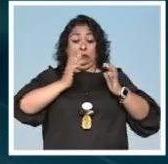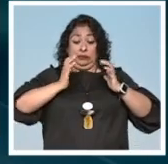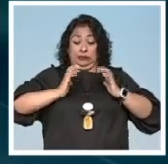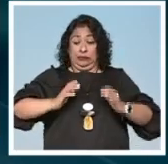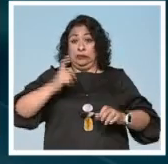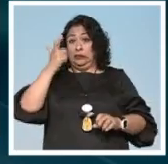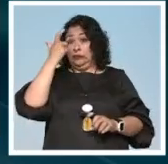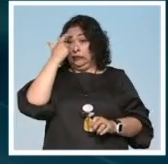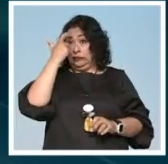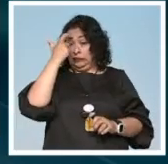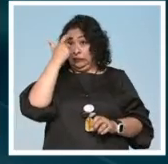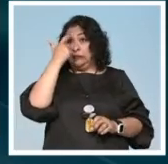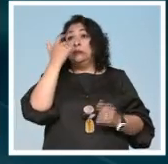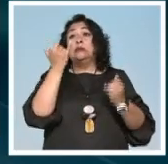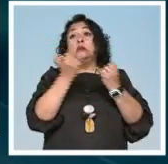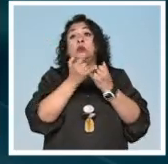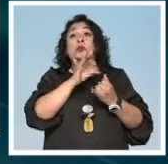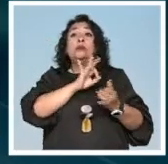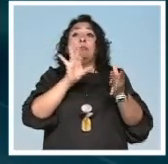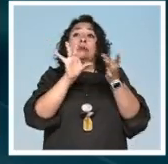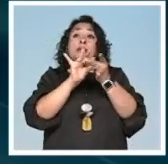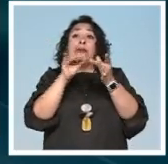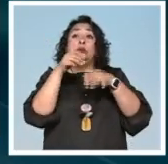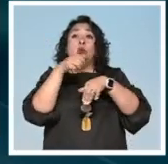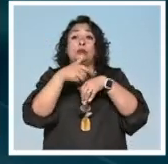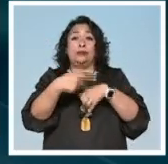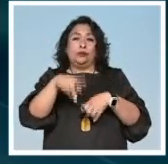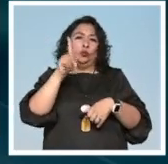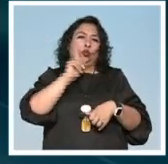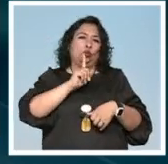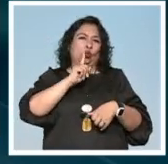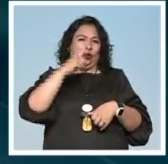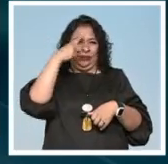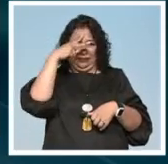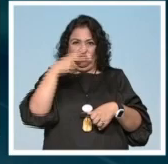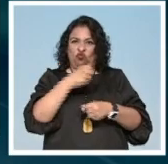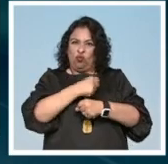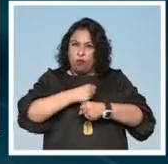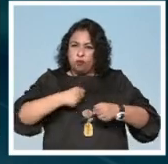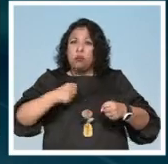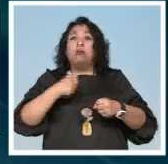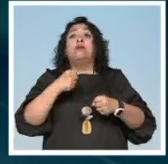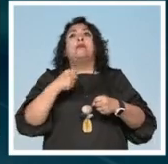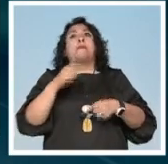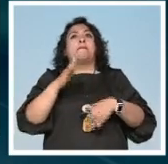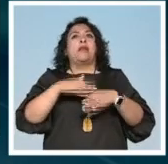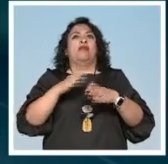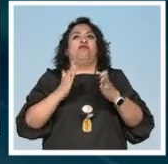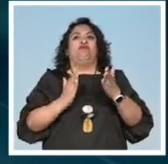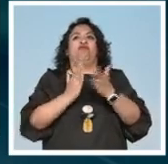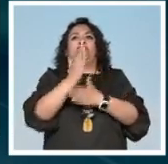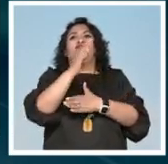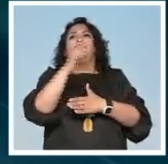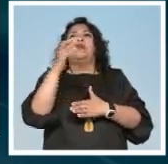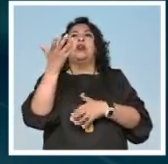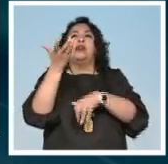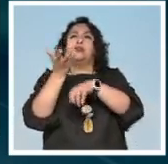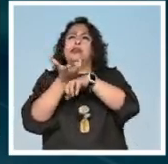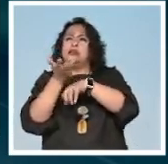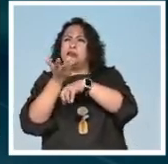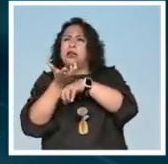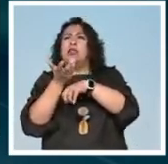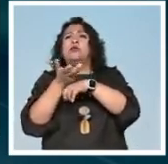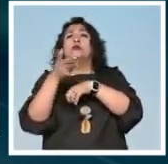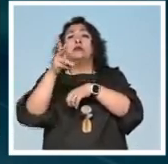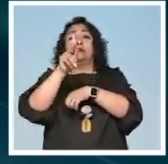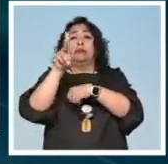y mental. También podría explicar que el número de mexicanas con sobrepeso u obesidad sobrepasa al de las estadounidenses,